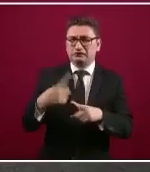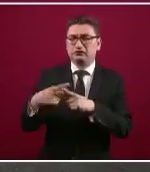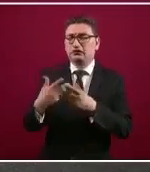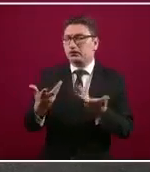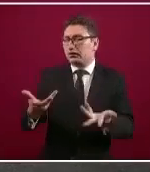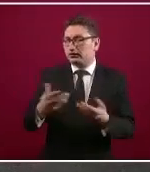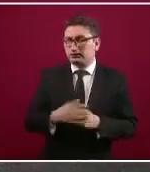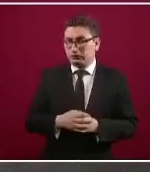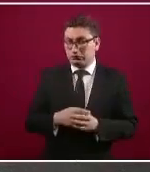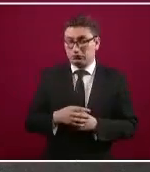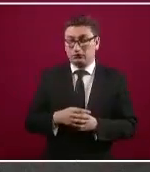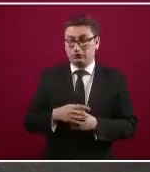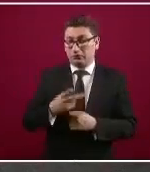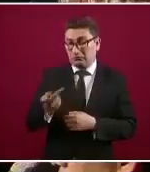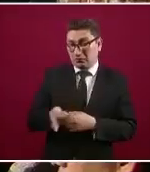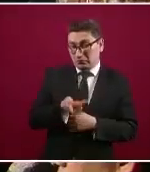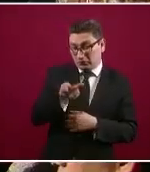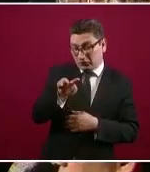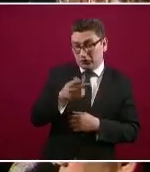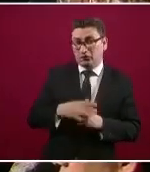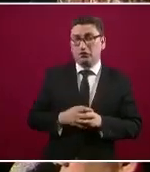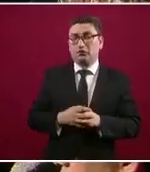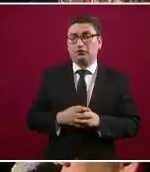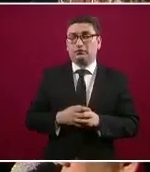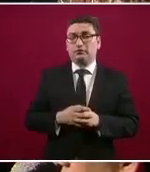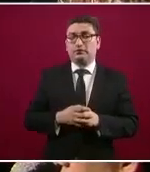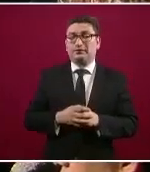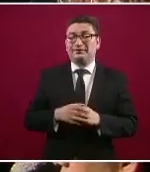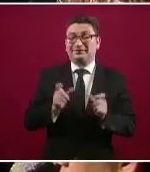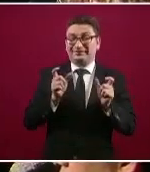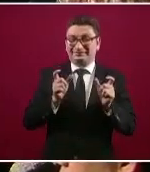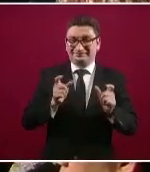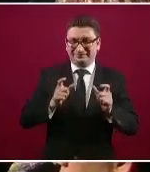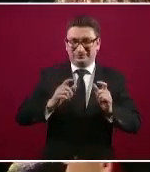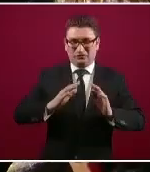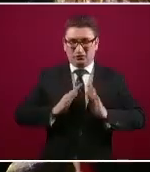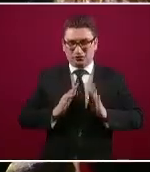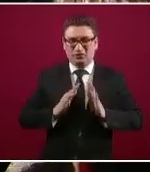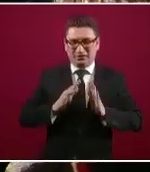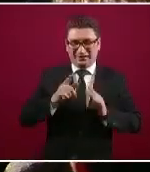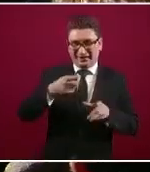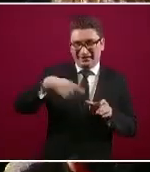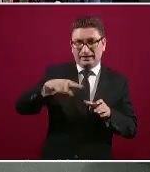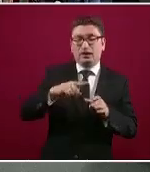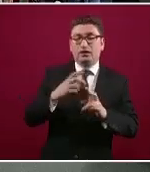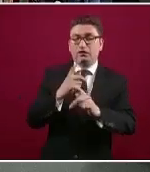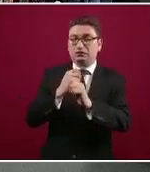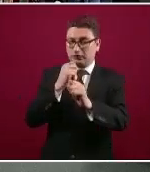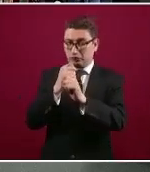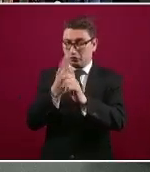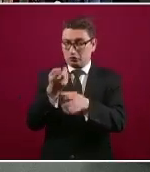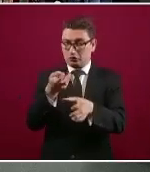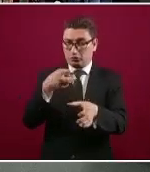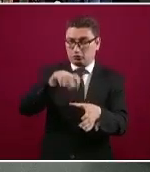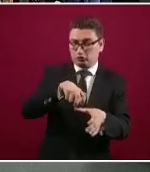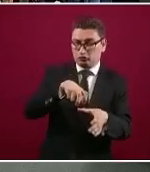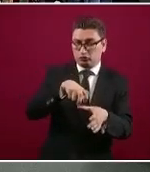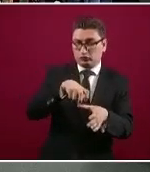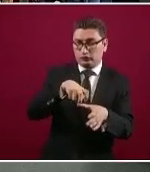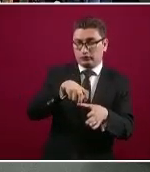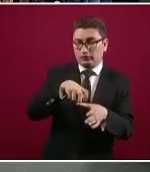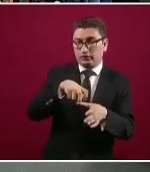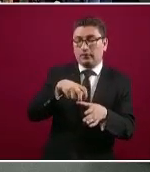de incluso estos elementos pudieran abordar estas unidades para, digamos,